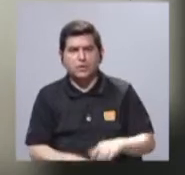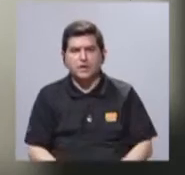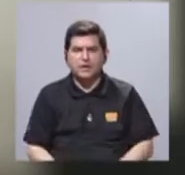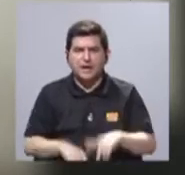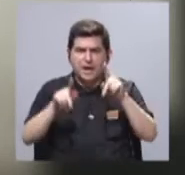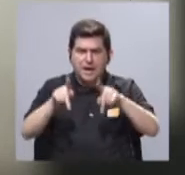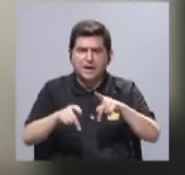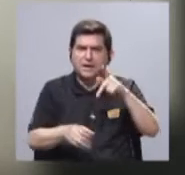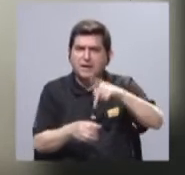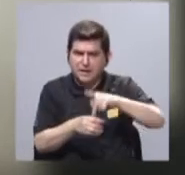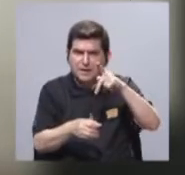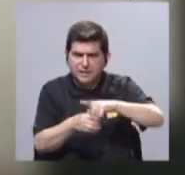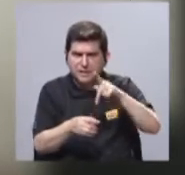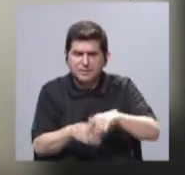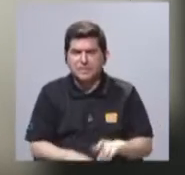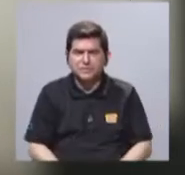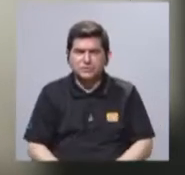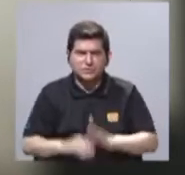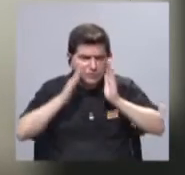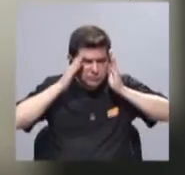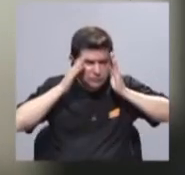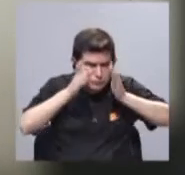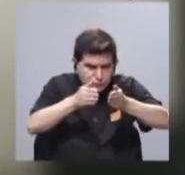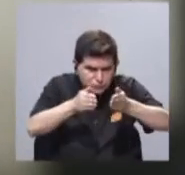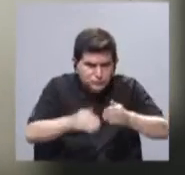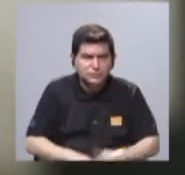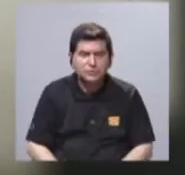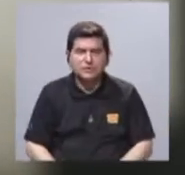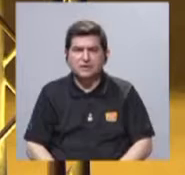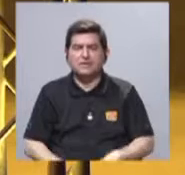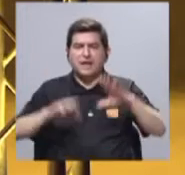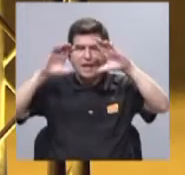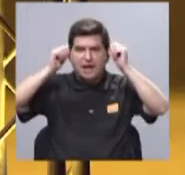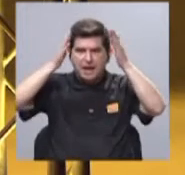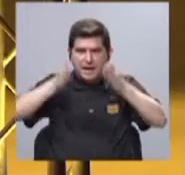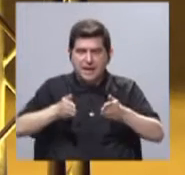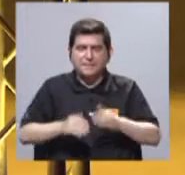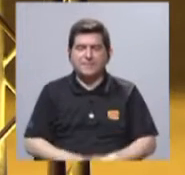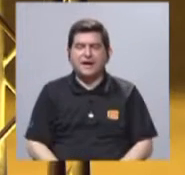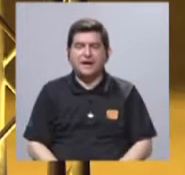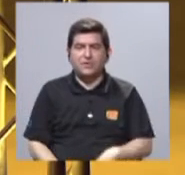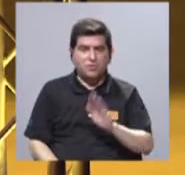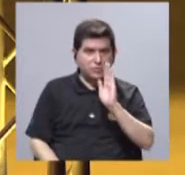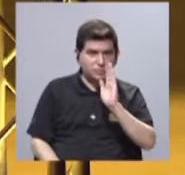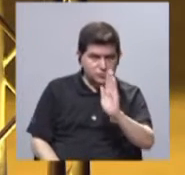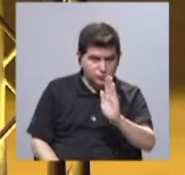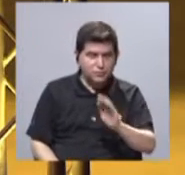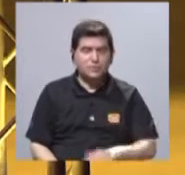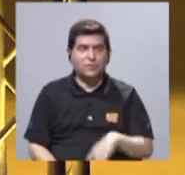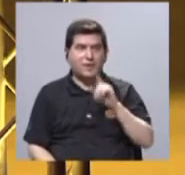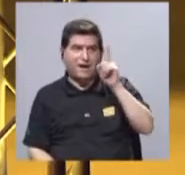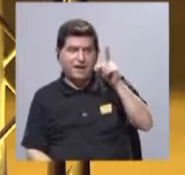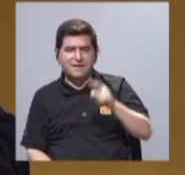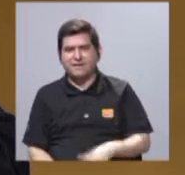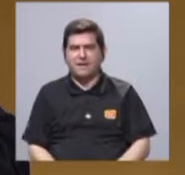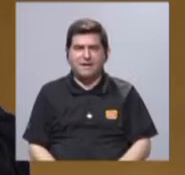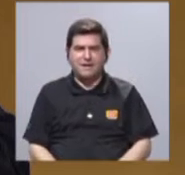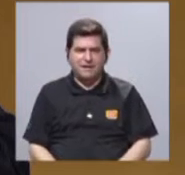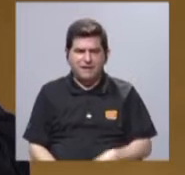intervenciones muy centradas de nuestro embajador en estados unidos creo que el